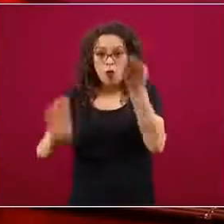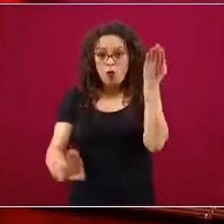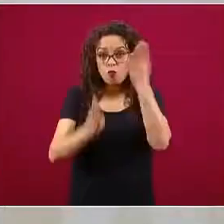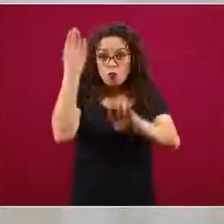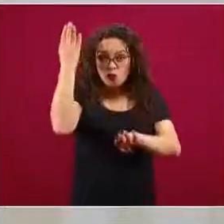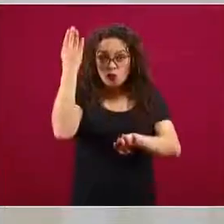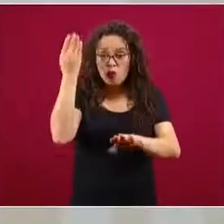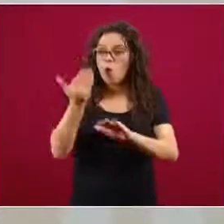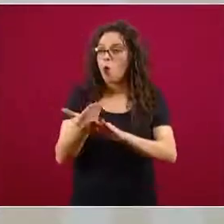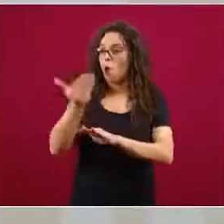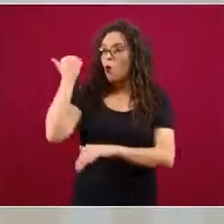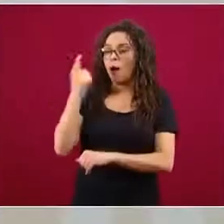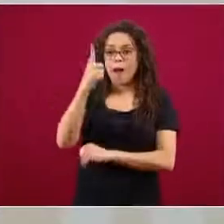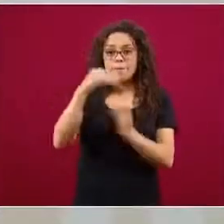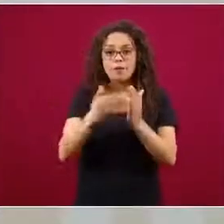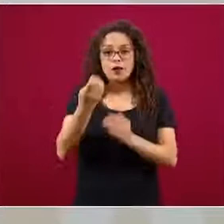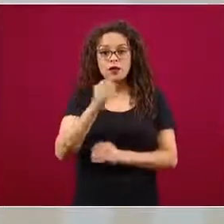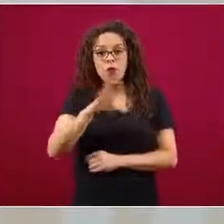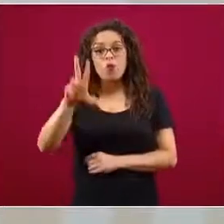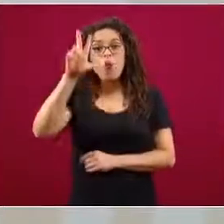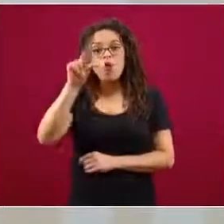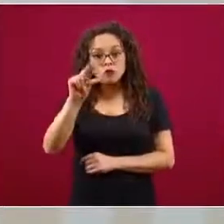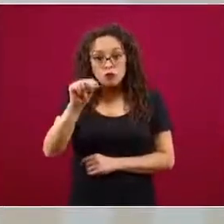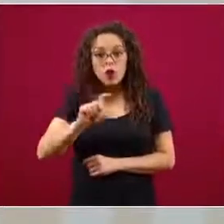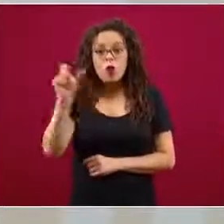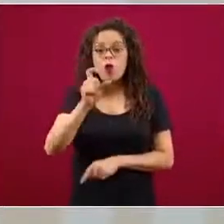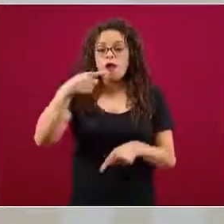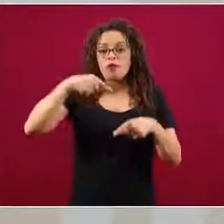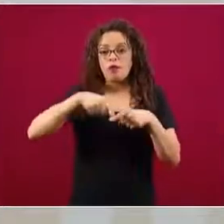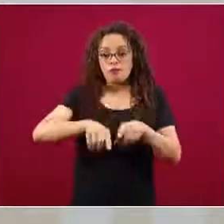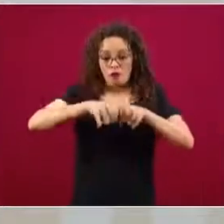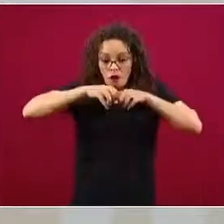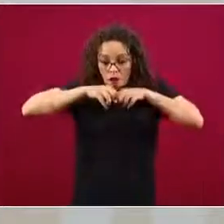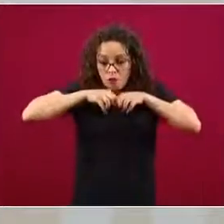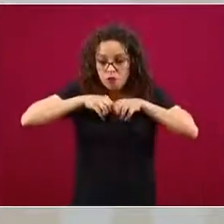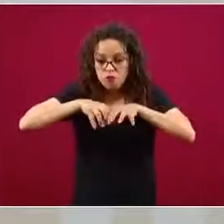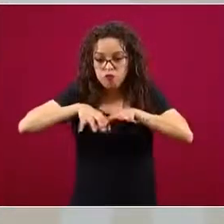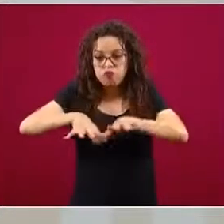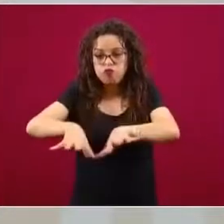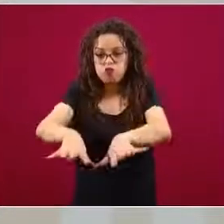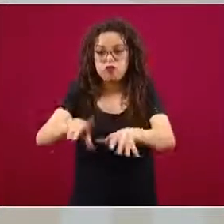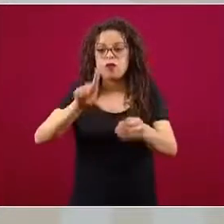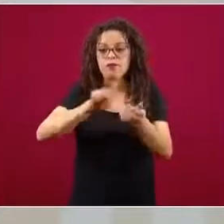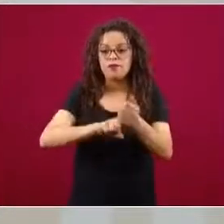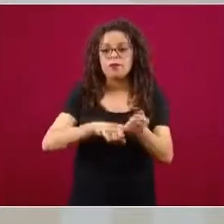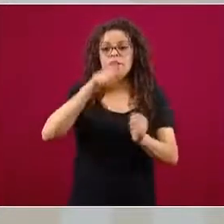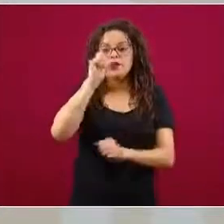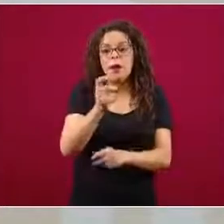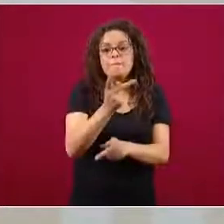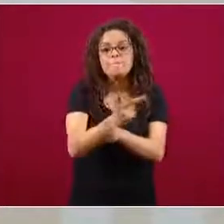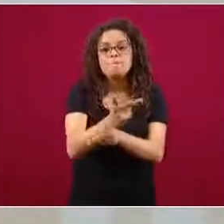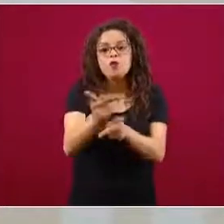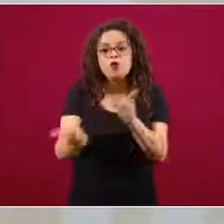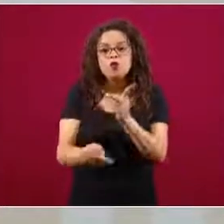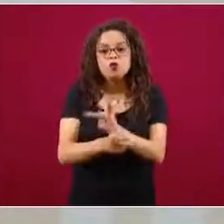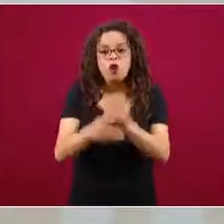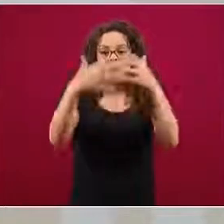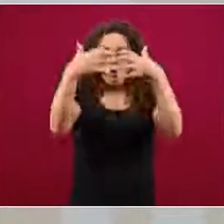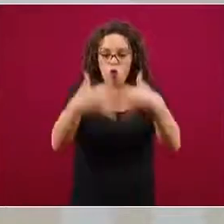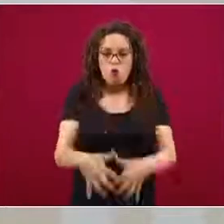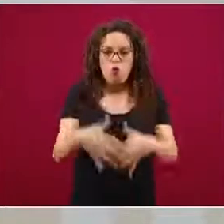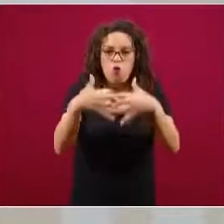80, precisamente cuando se expandieron globalmente los mercados de los productos